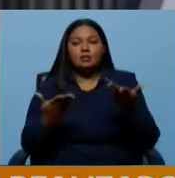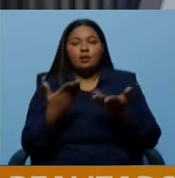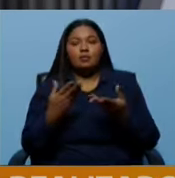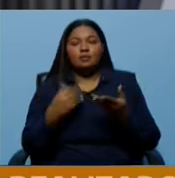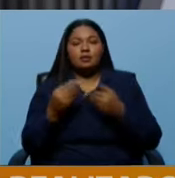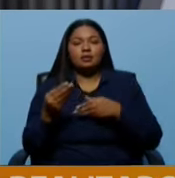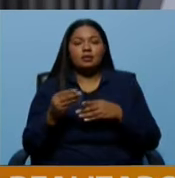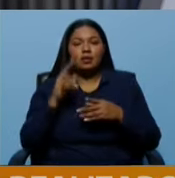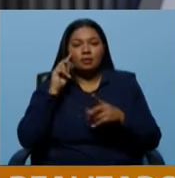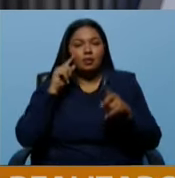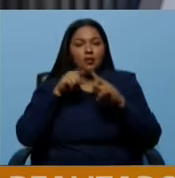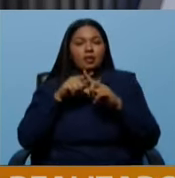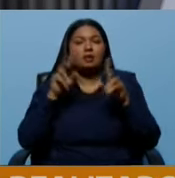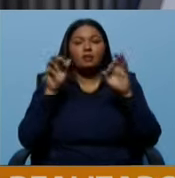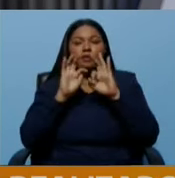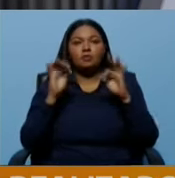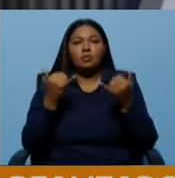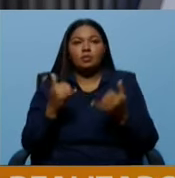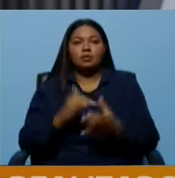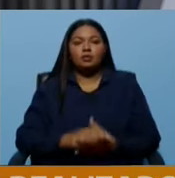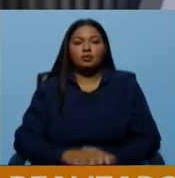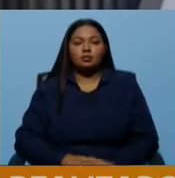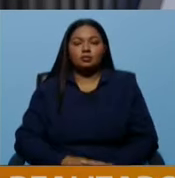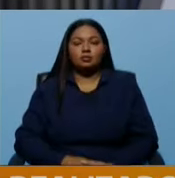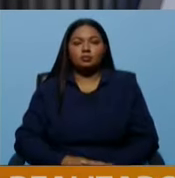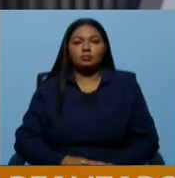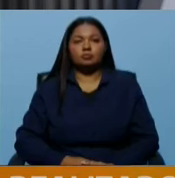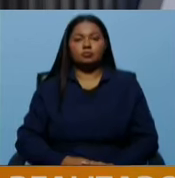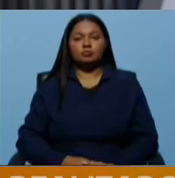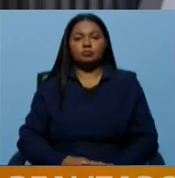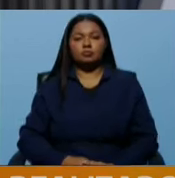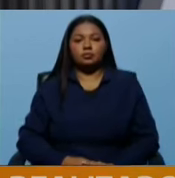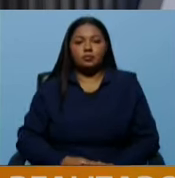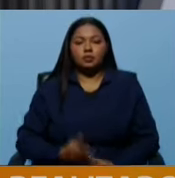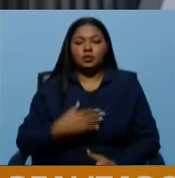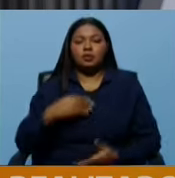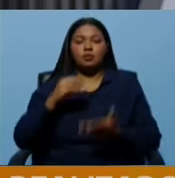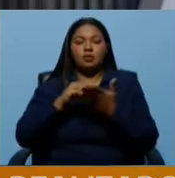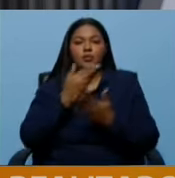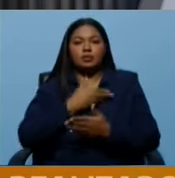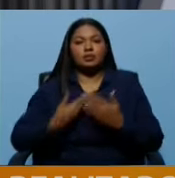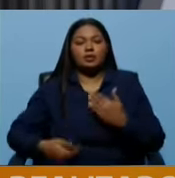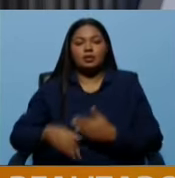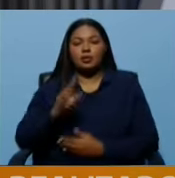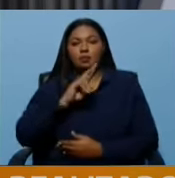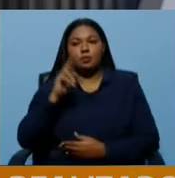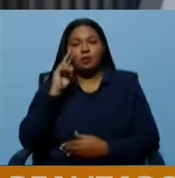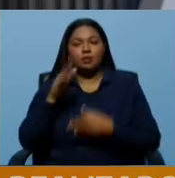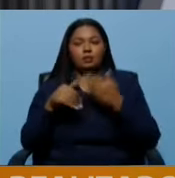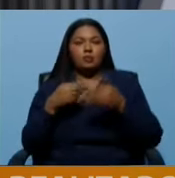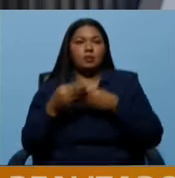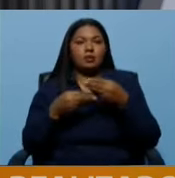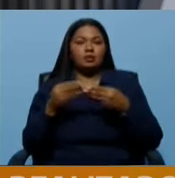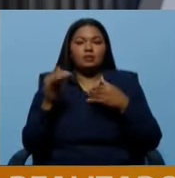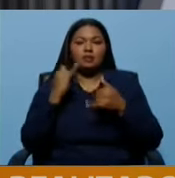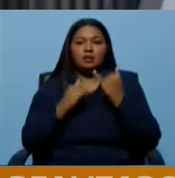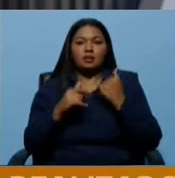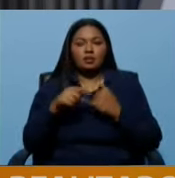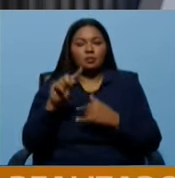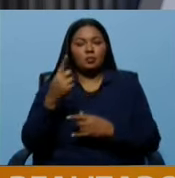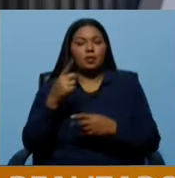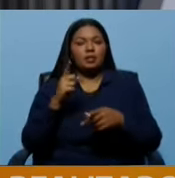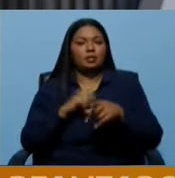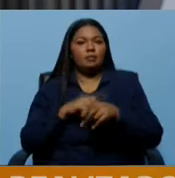es la vialidad? ¿Cuál es la novedad? ¿Cuál es el aspecto que se quiere plantear el presidente de la República? Y posteriormente vamos a hacer un gran cierre de esta primera